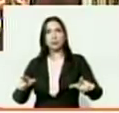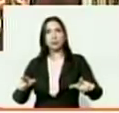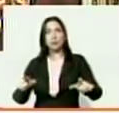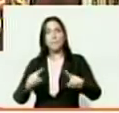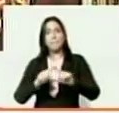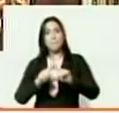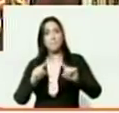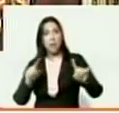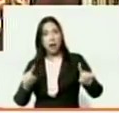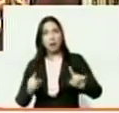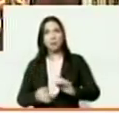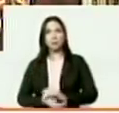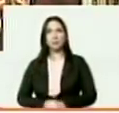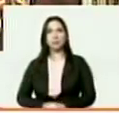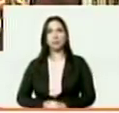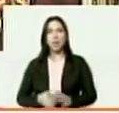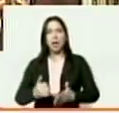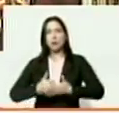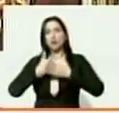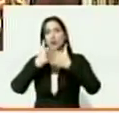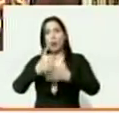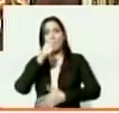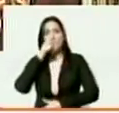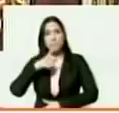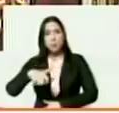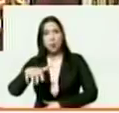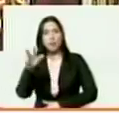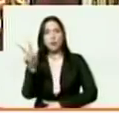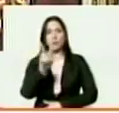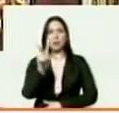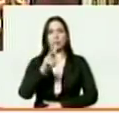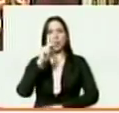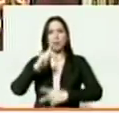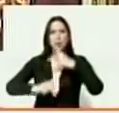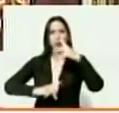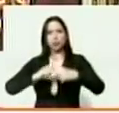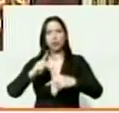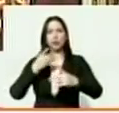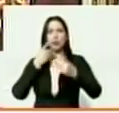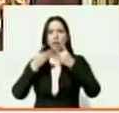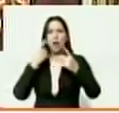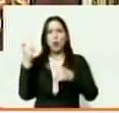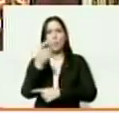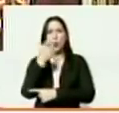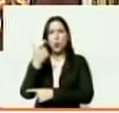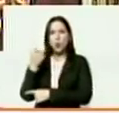para ayudar al pueblo de Venezuela en sus procesos de diálogo y búsqueda de la paz.